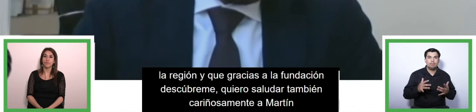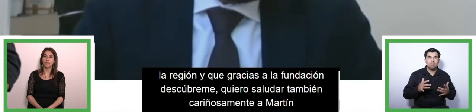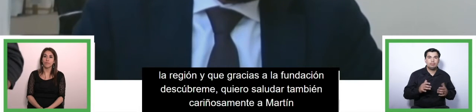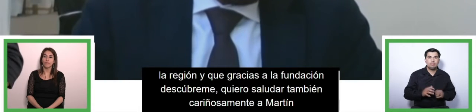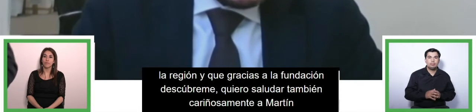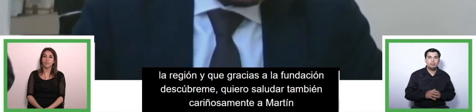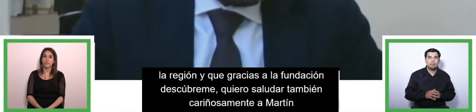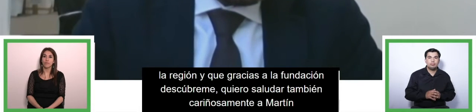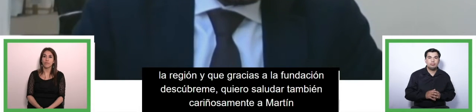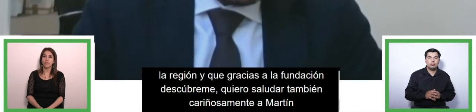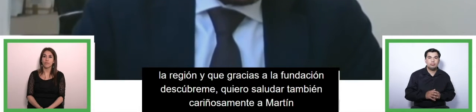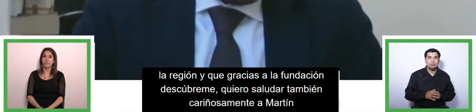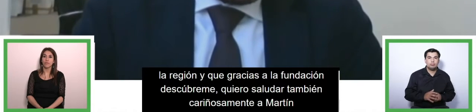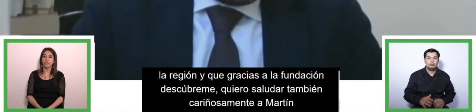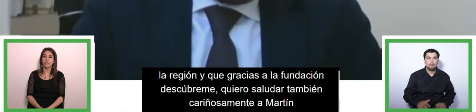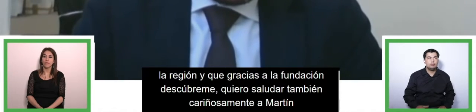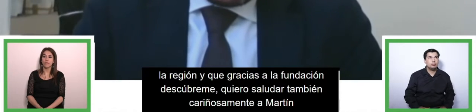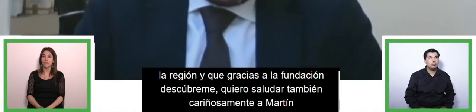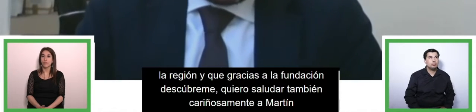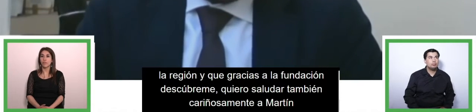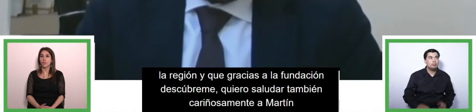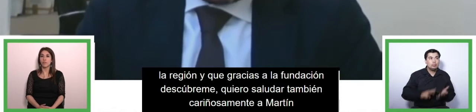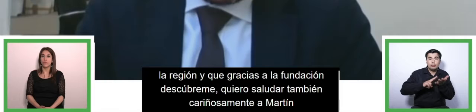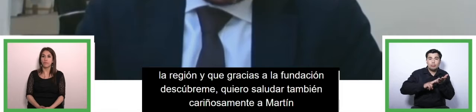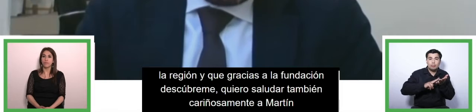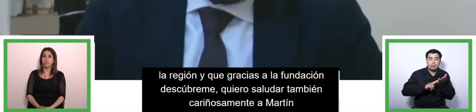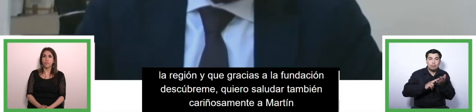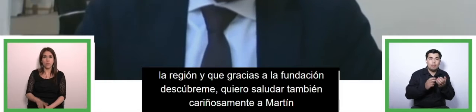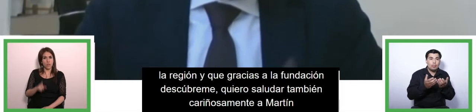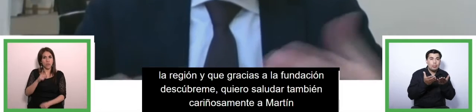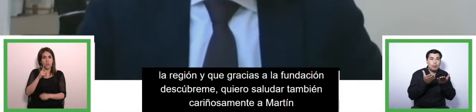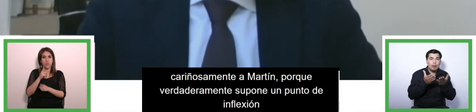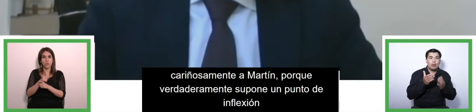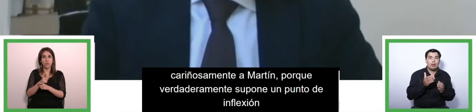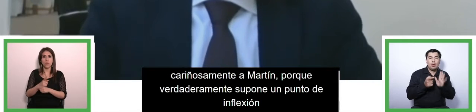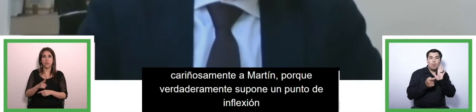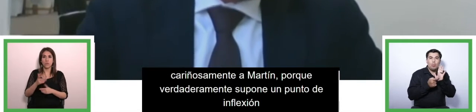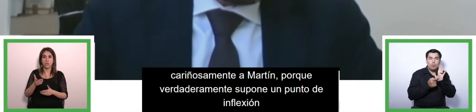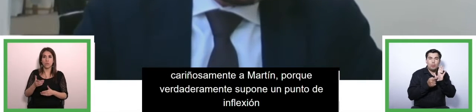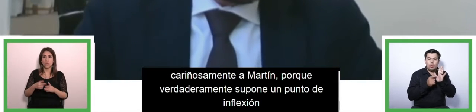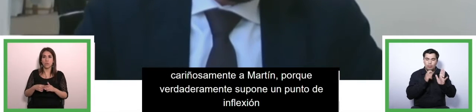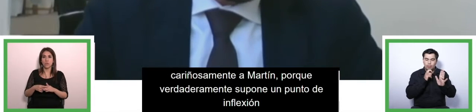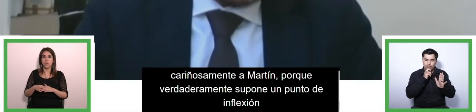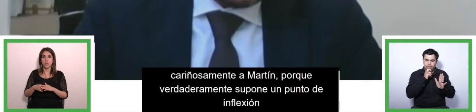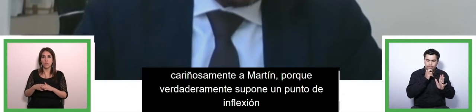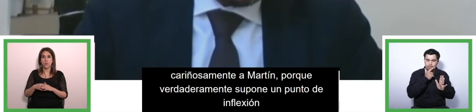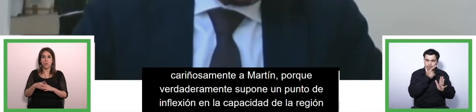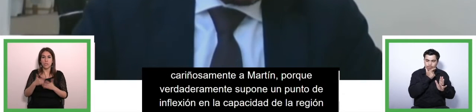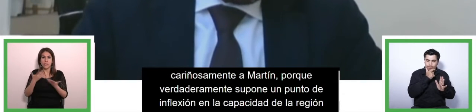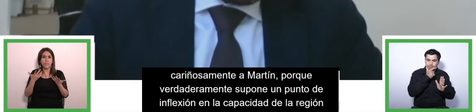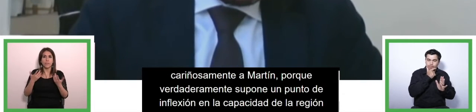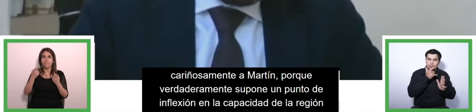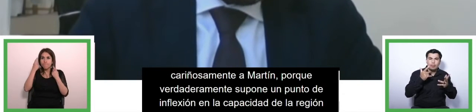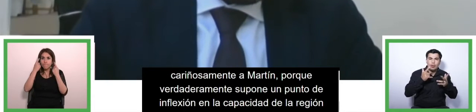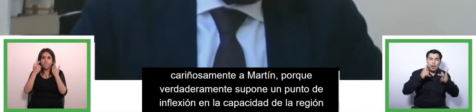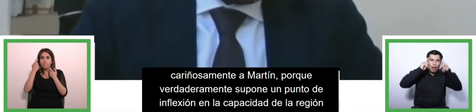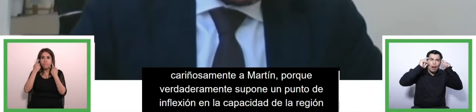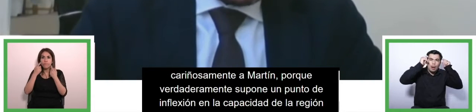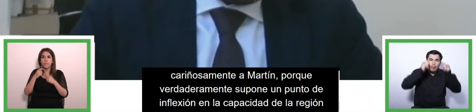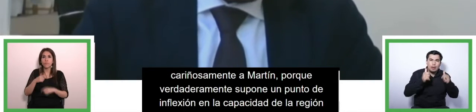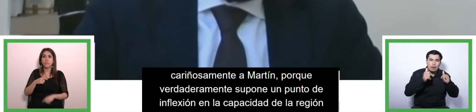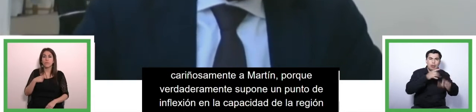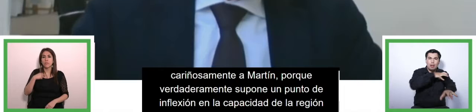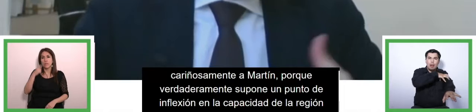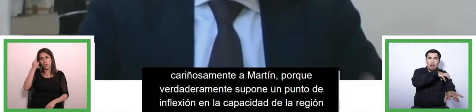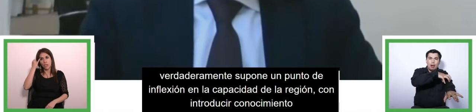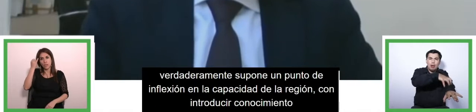supone un punto de inflexión en la capacidad de la región, ¿no? De producir conocimiento